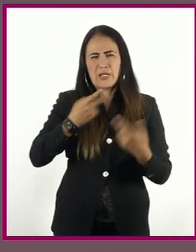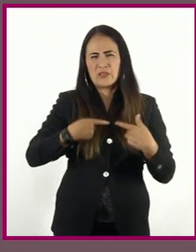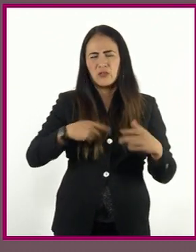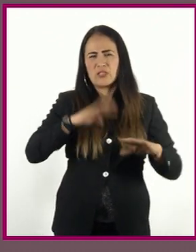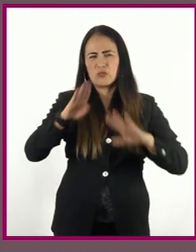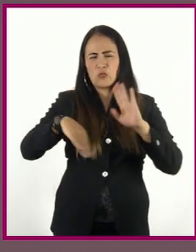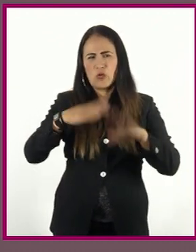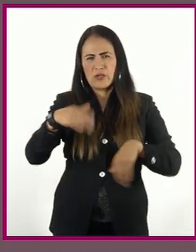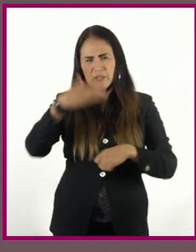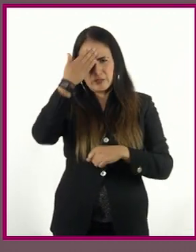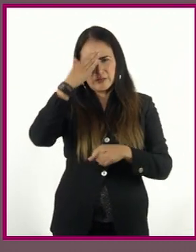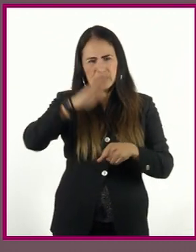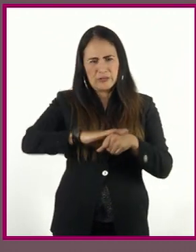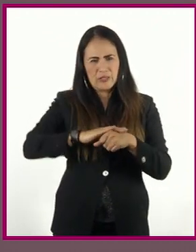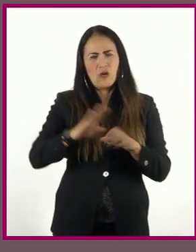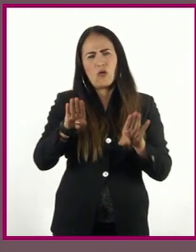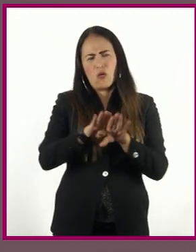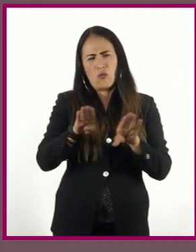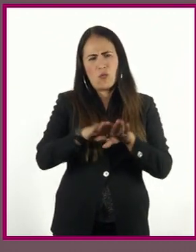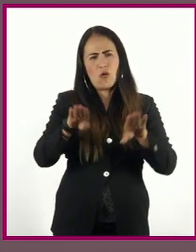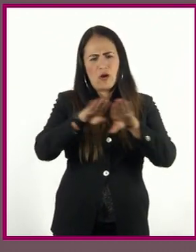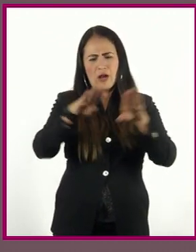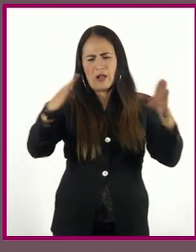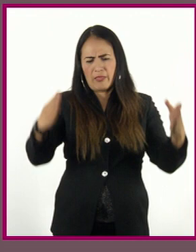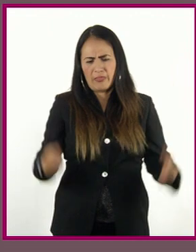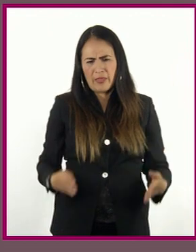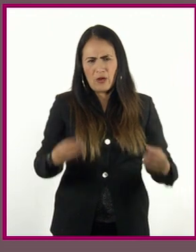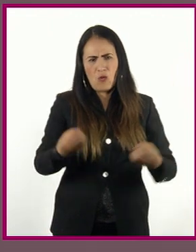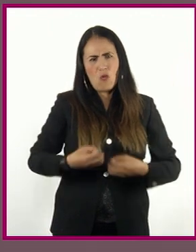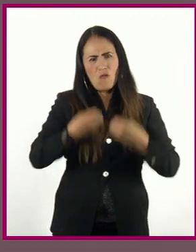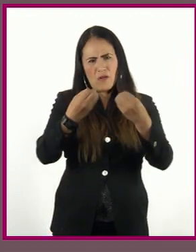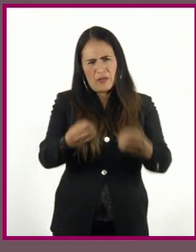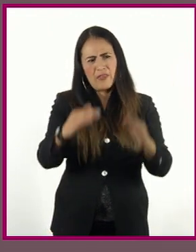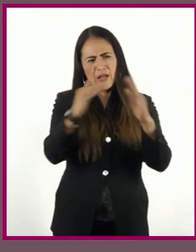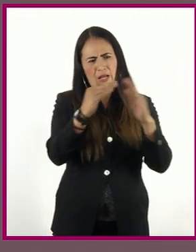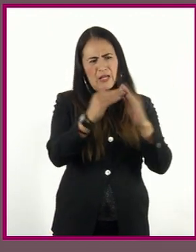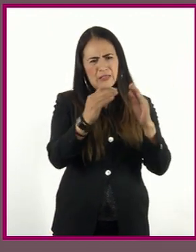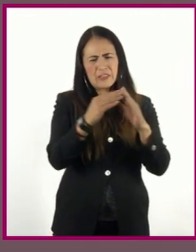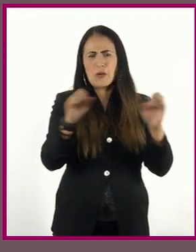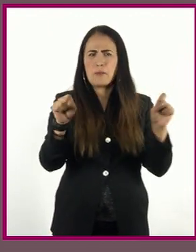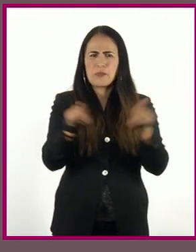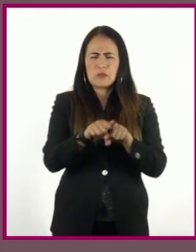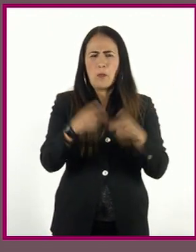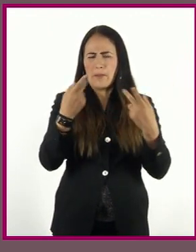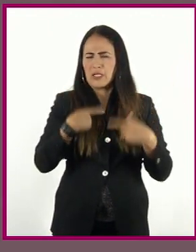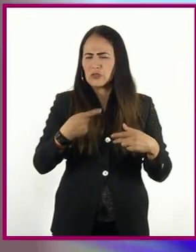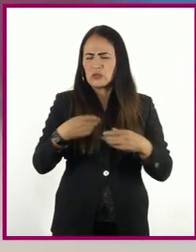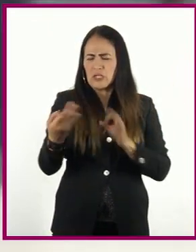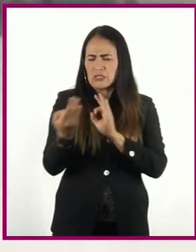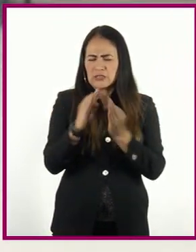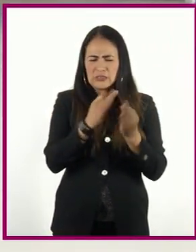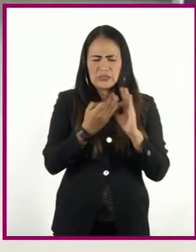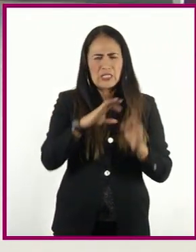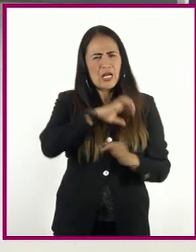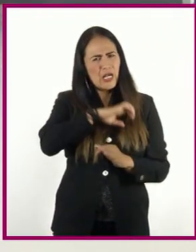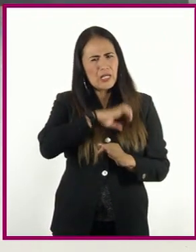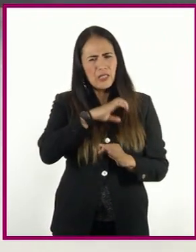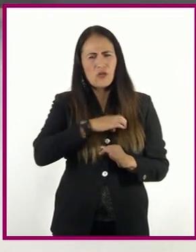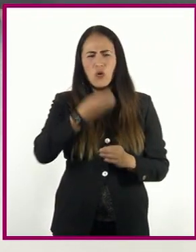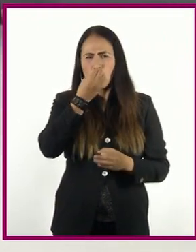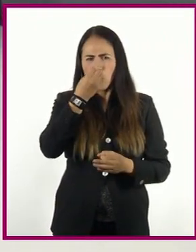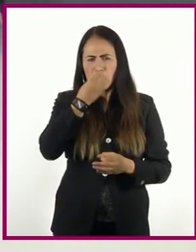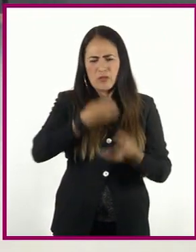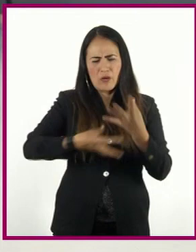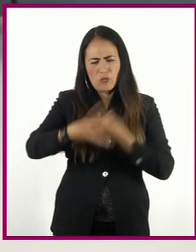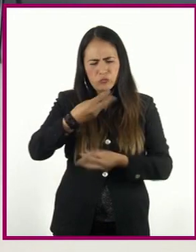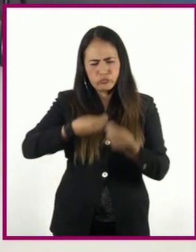íntima, con un altar u ofrendas en casa y compartiendo los alimentos con los parientes más cercanos. Pese a ser